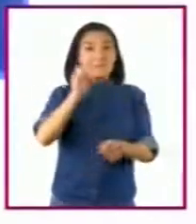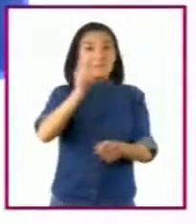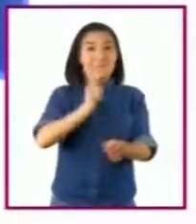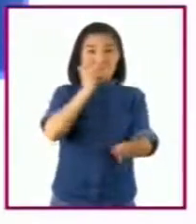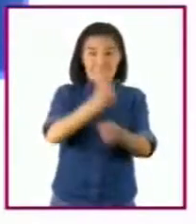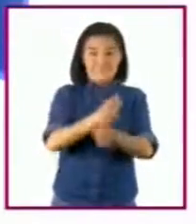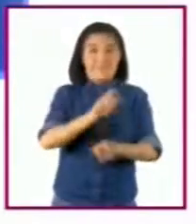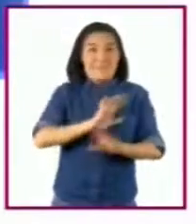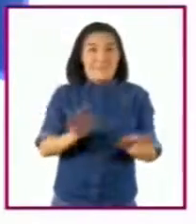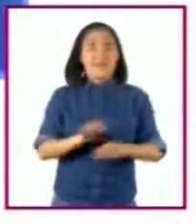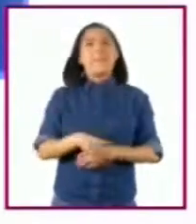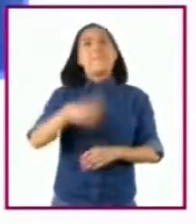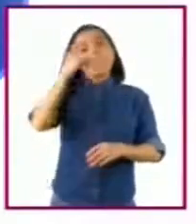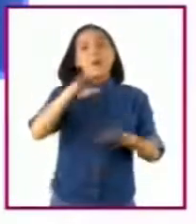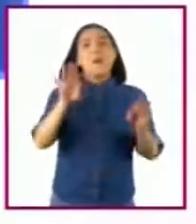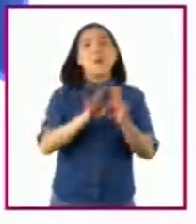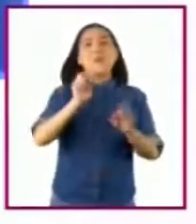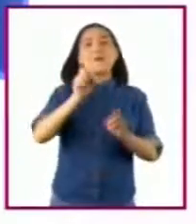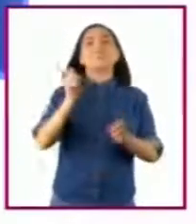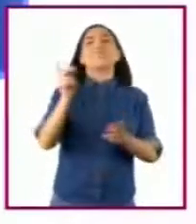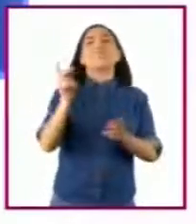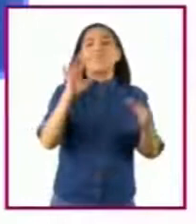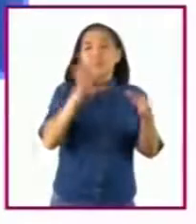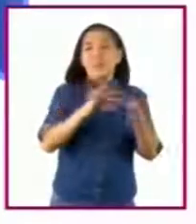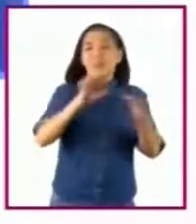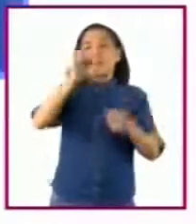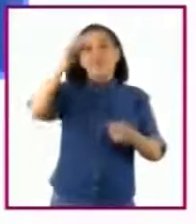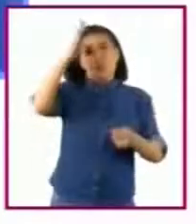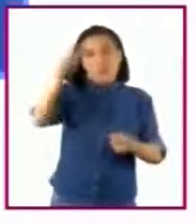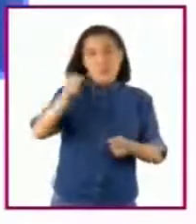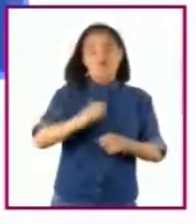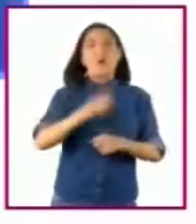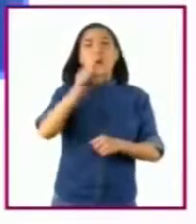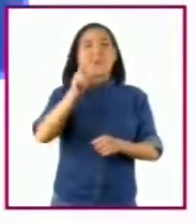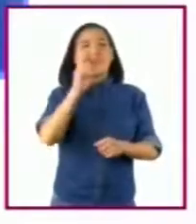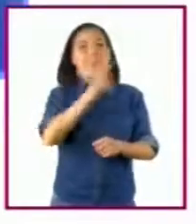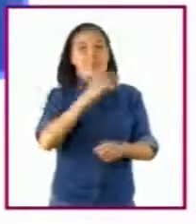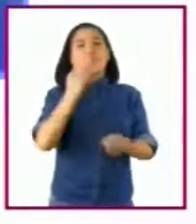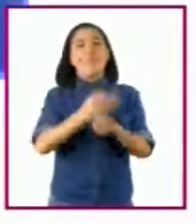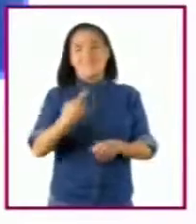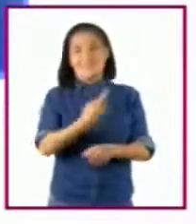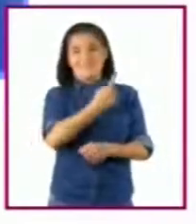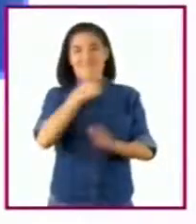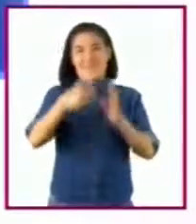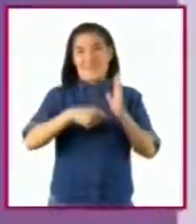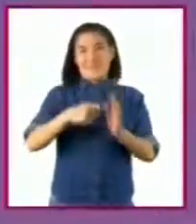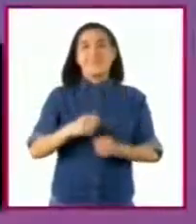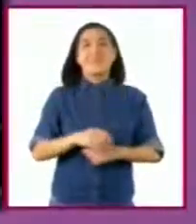también? Para ir aclarando todos estos conceptos, ¿qué les parece si vemos el siguiente video?